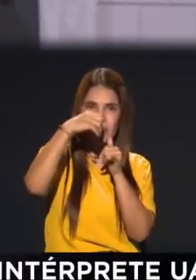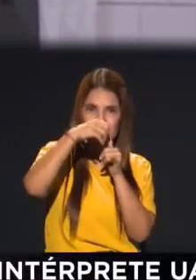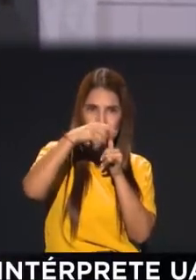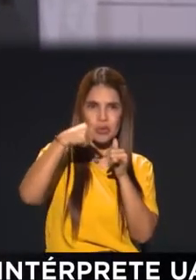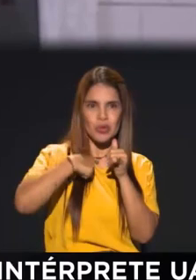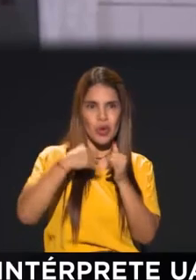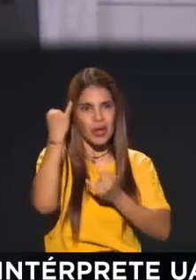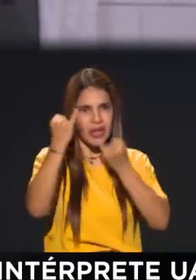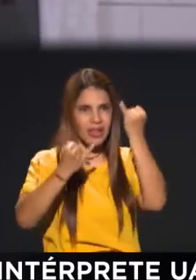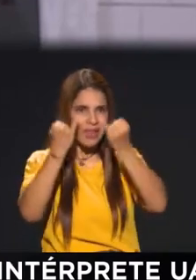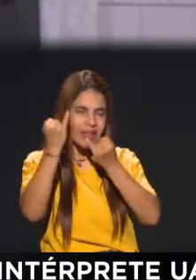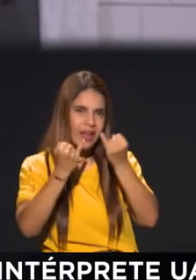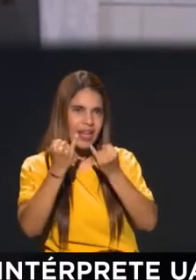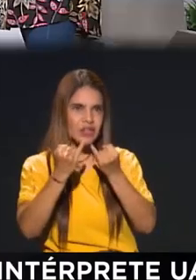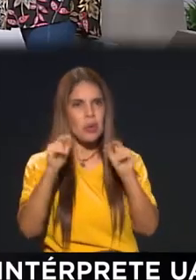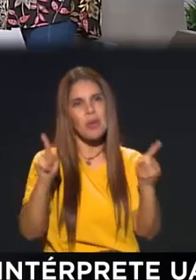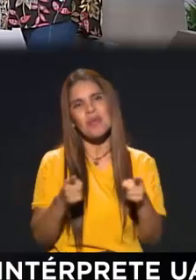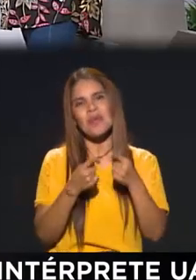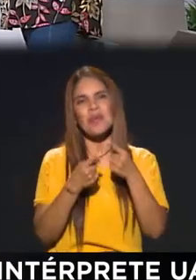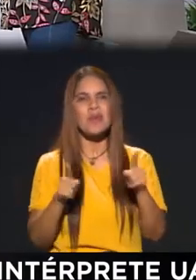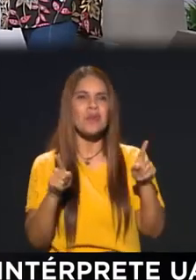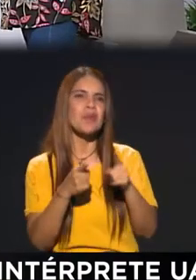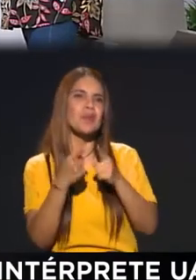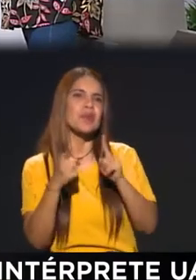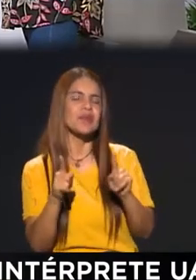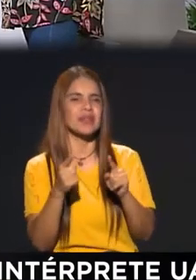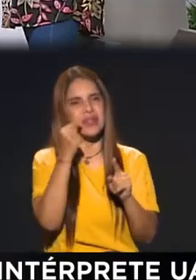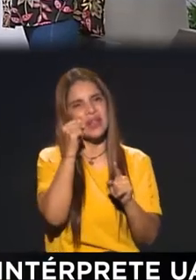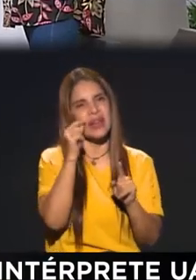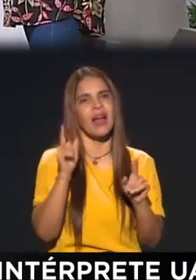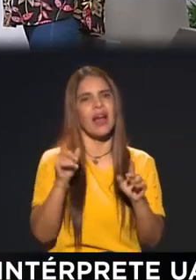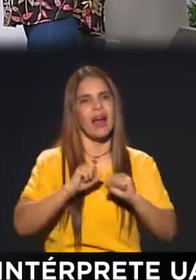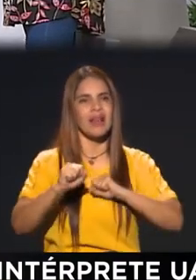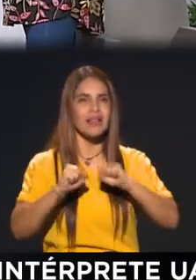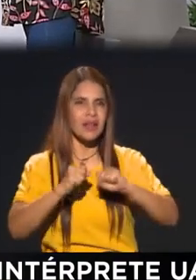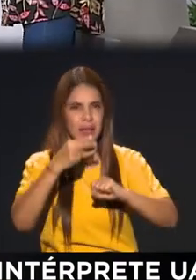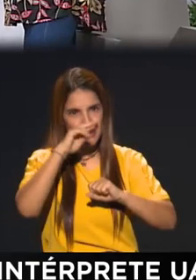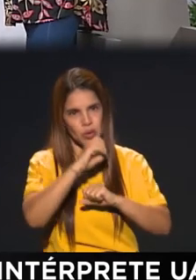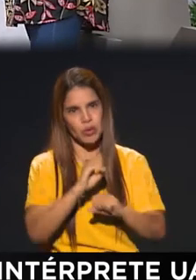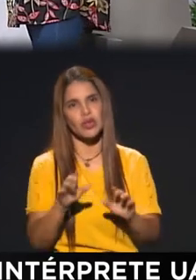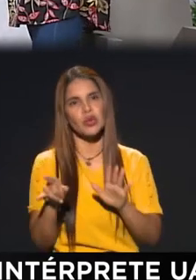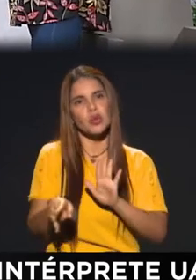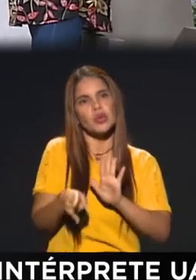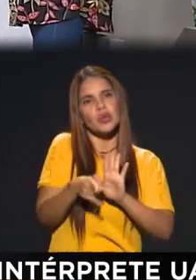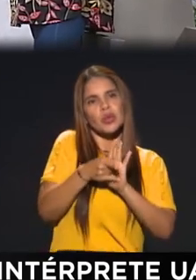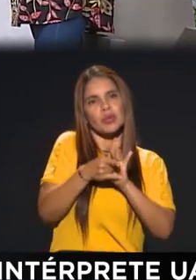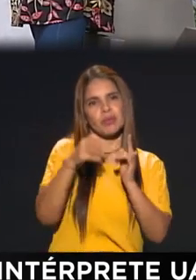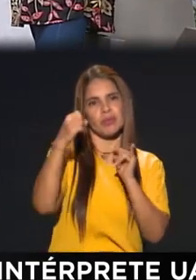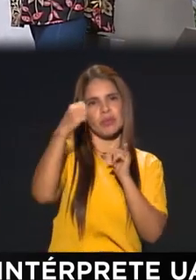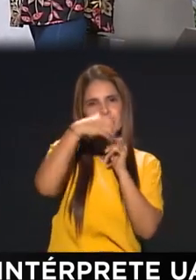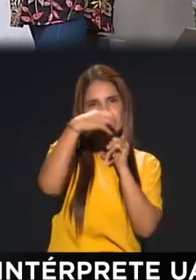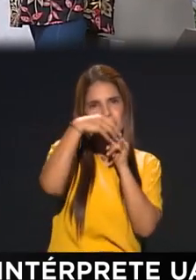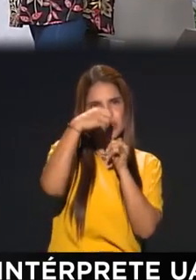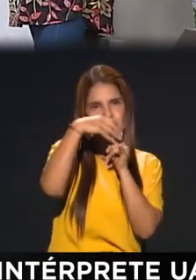competencias, caseritos, pero le meto música porque me encanta la música y bueno, las actividades con los niños. Entonces es, haga de sus competencias